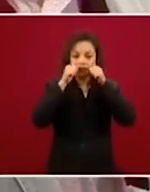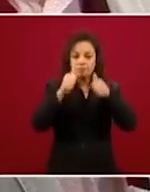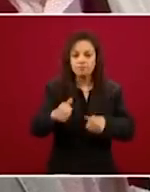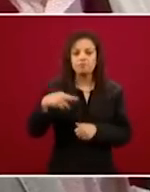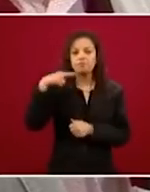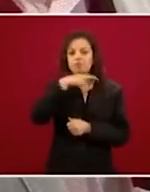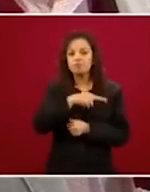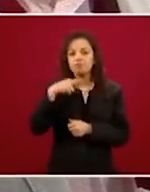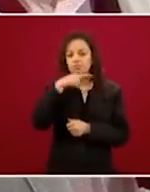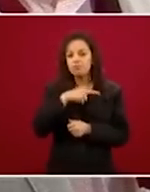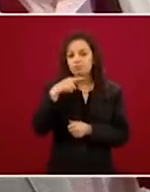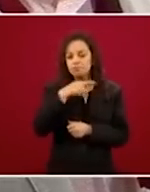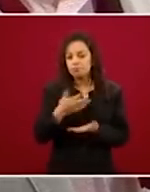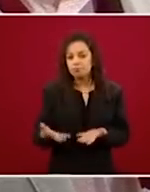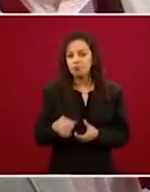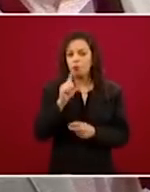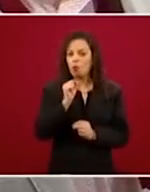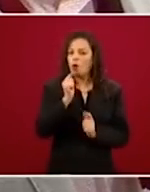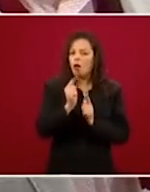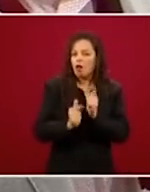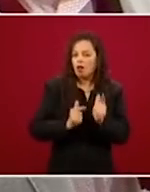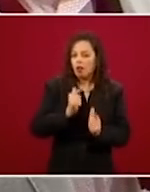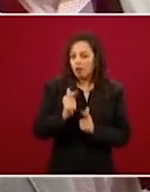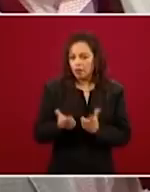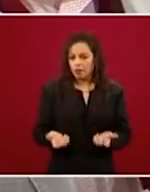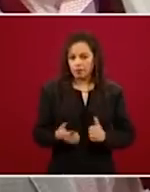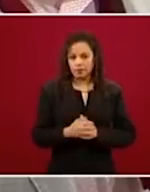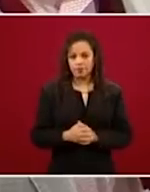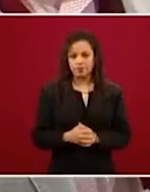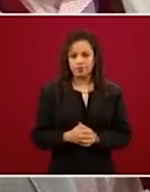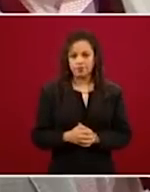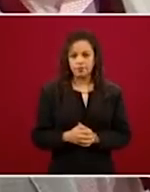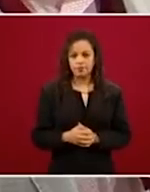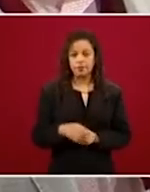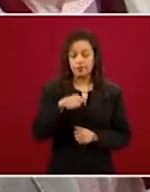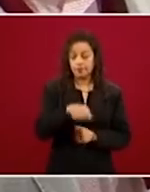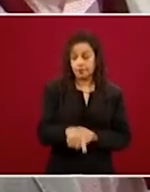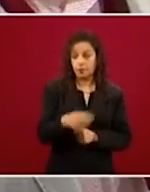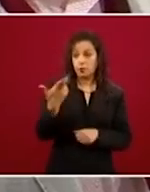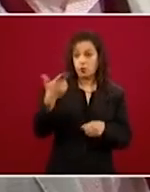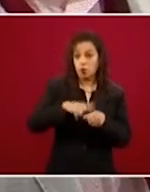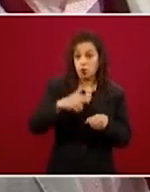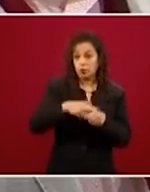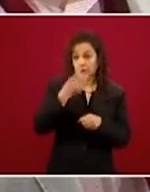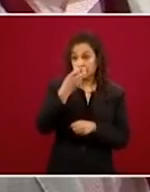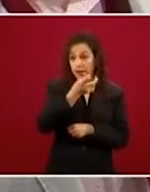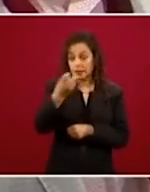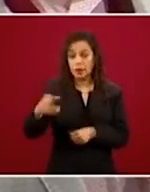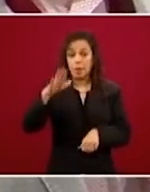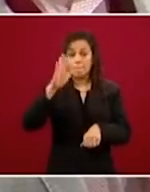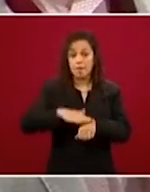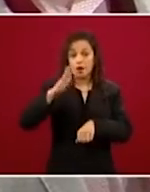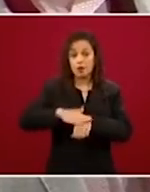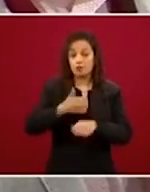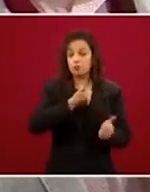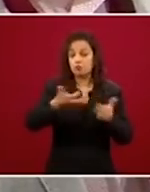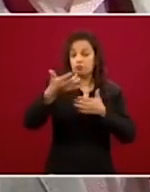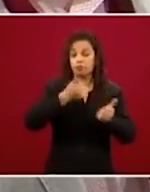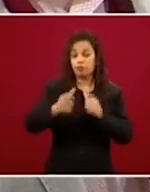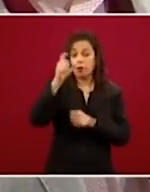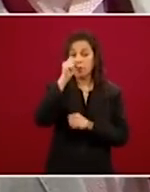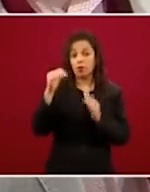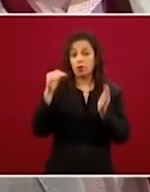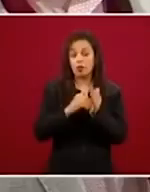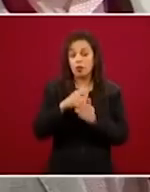lo que sería deseable si vamos a meterle mil casos más a estos hospitales a este sistema qué garantía hay de que se vaya a